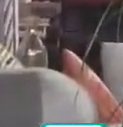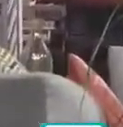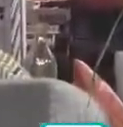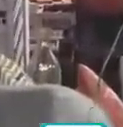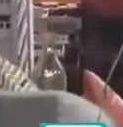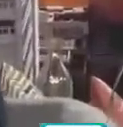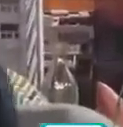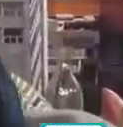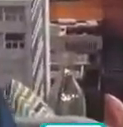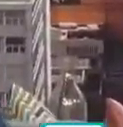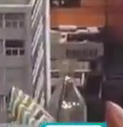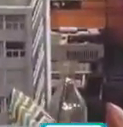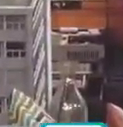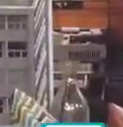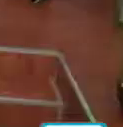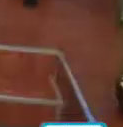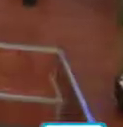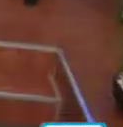Sé